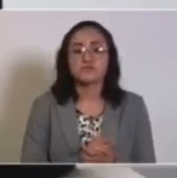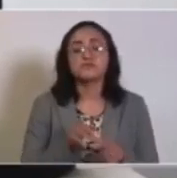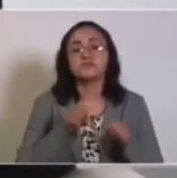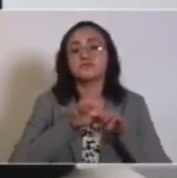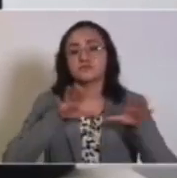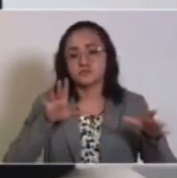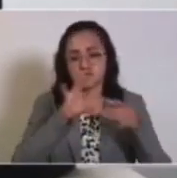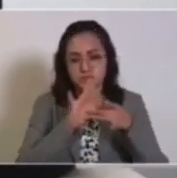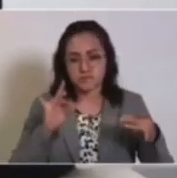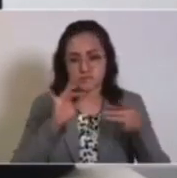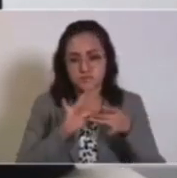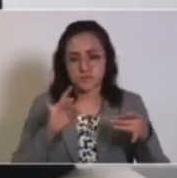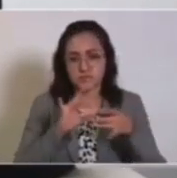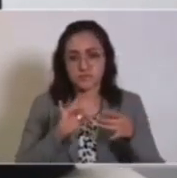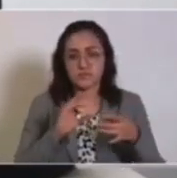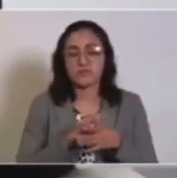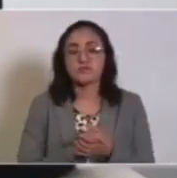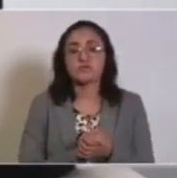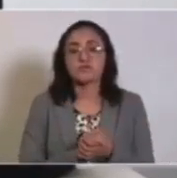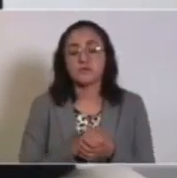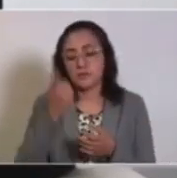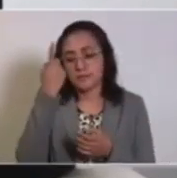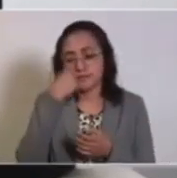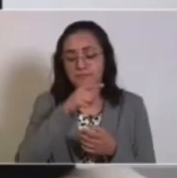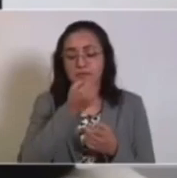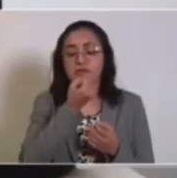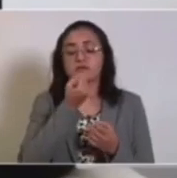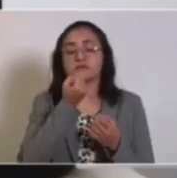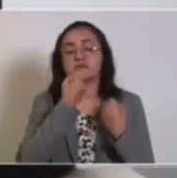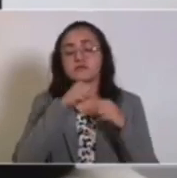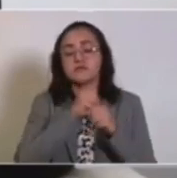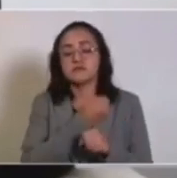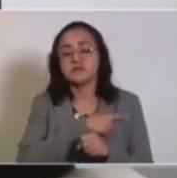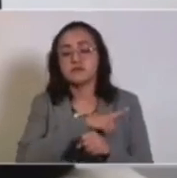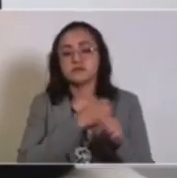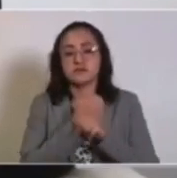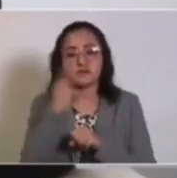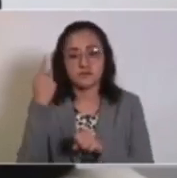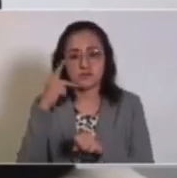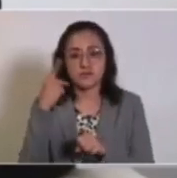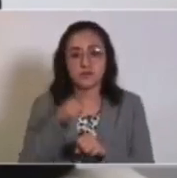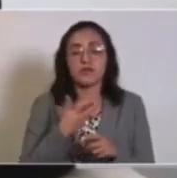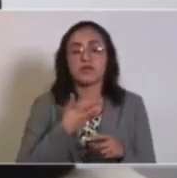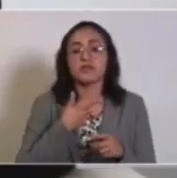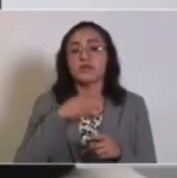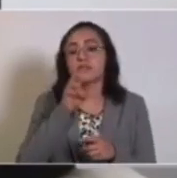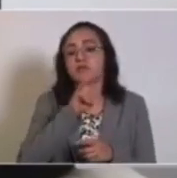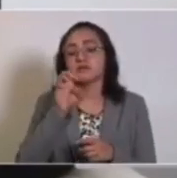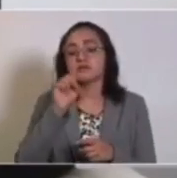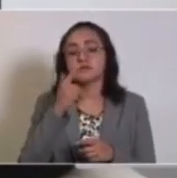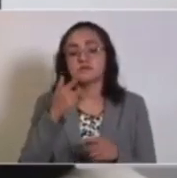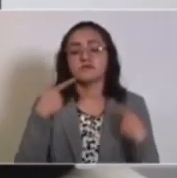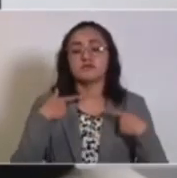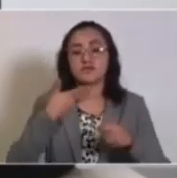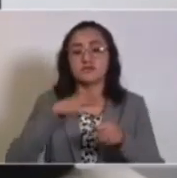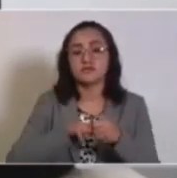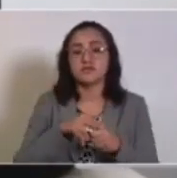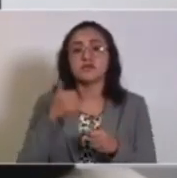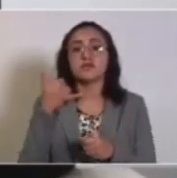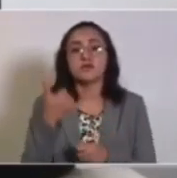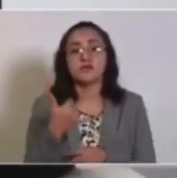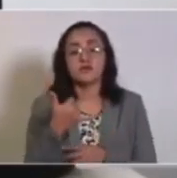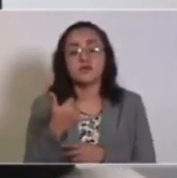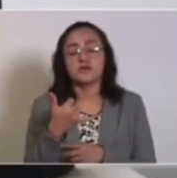distribuyen de la siguiente manera para los servicios de salud del estado de puebla tenemos 367 personas hospitalizadas